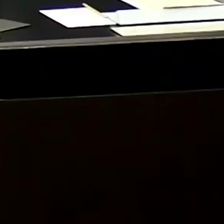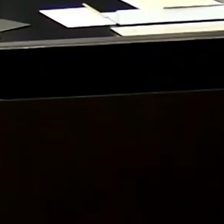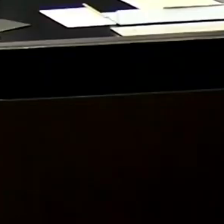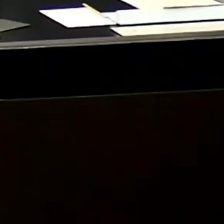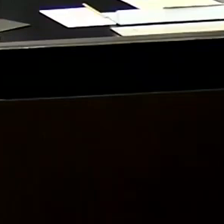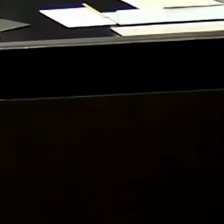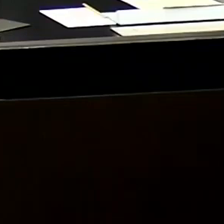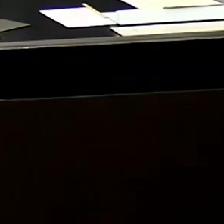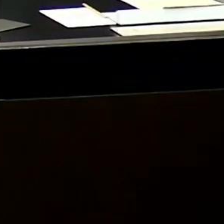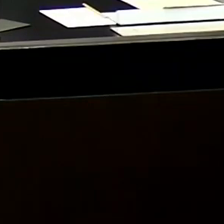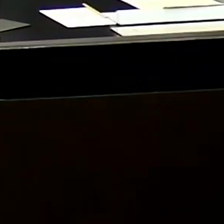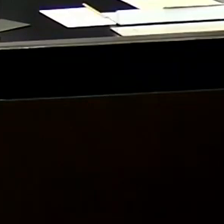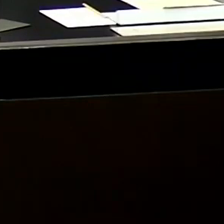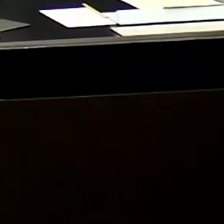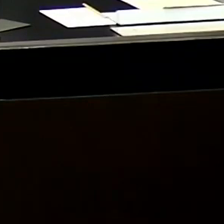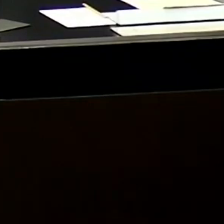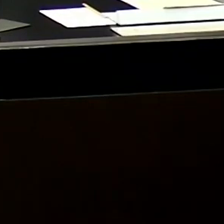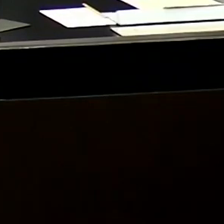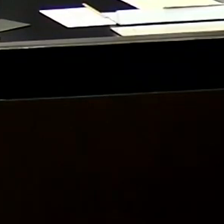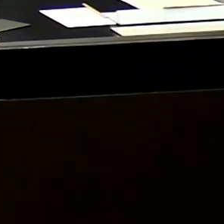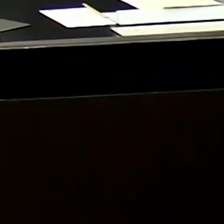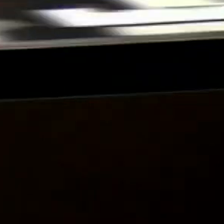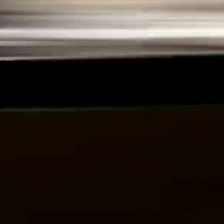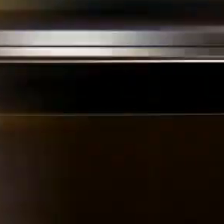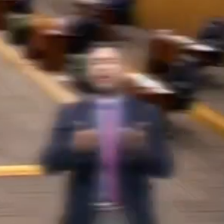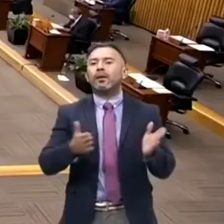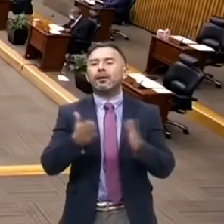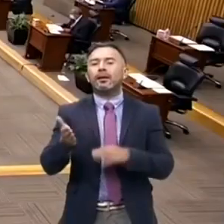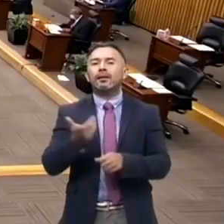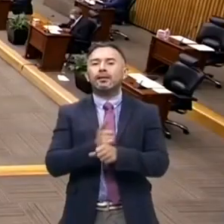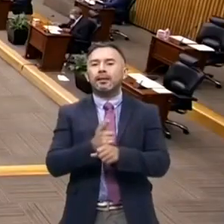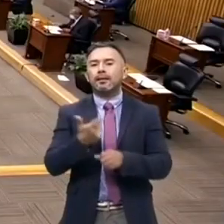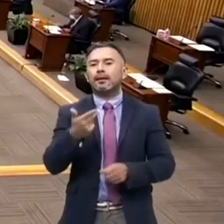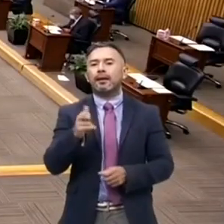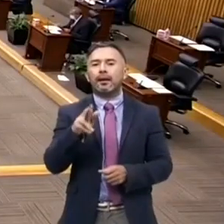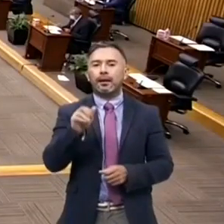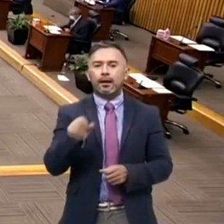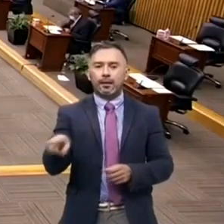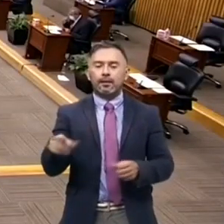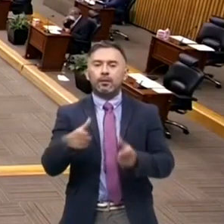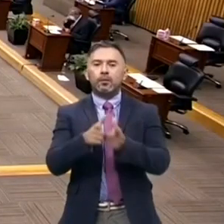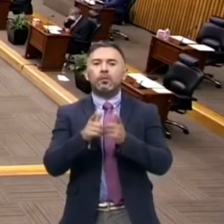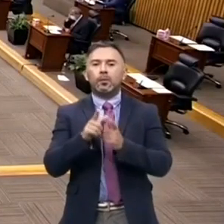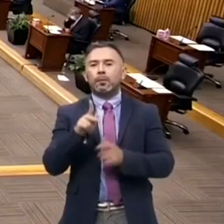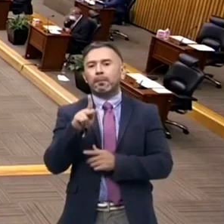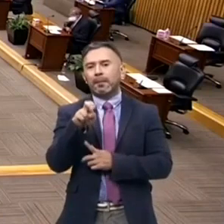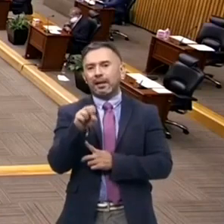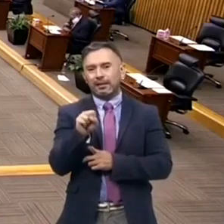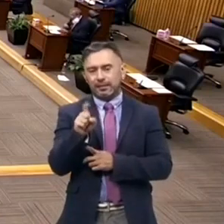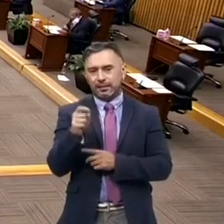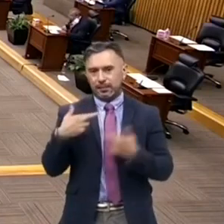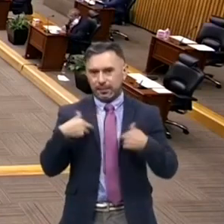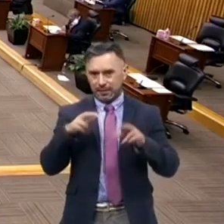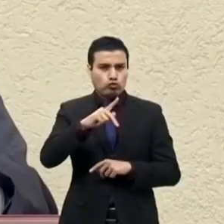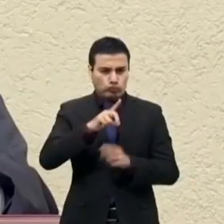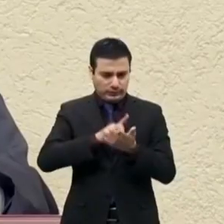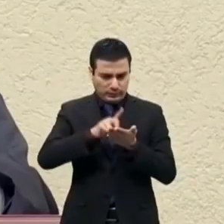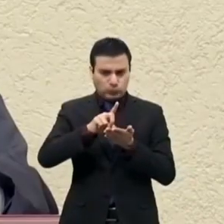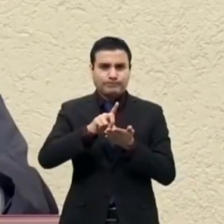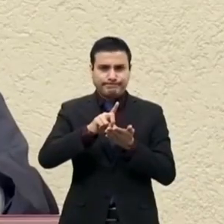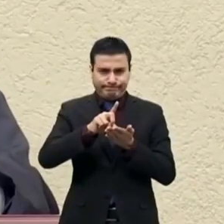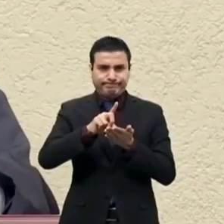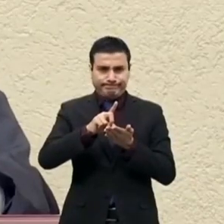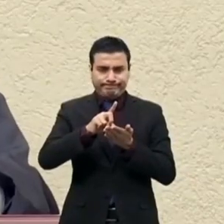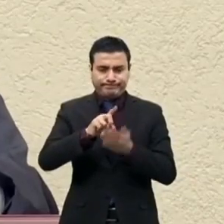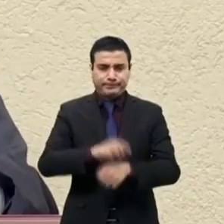próximo 27 de agosto aprobará los lineamientos para que los ciudadanos puedan tener las herramientas necesarias para este proceso. Hoy, por lo